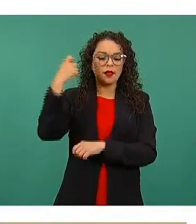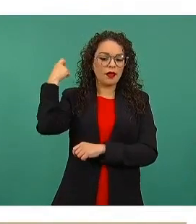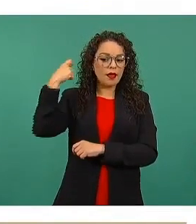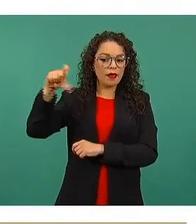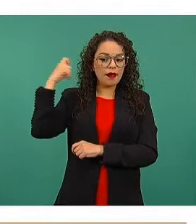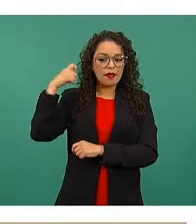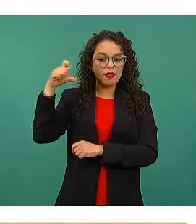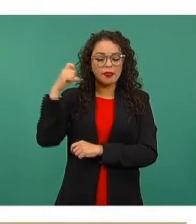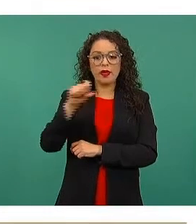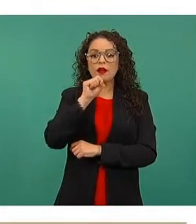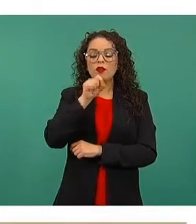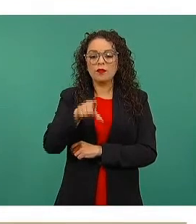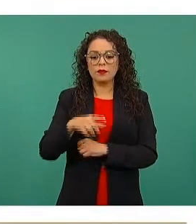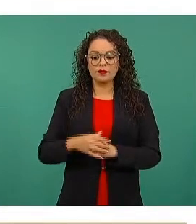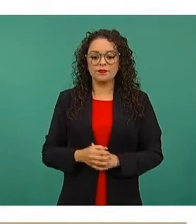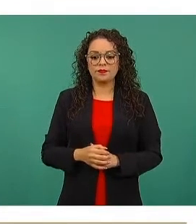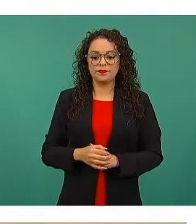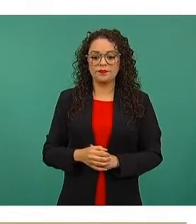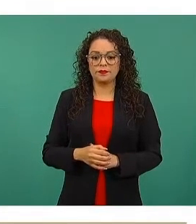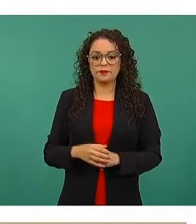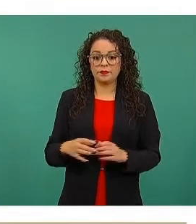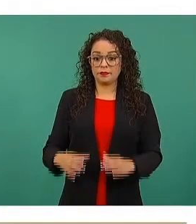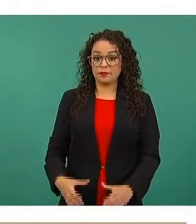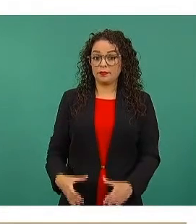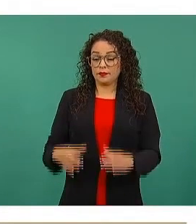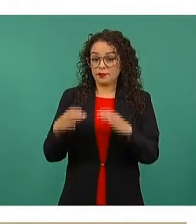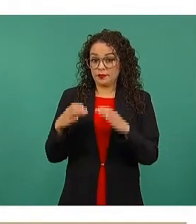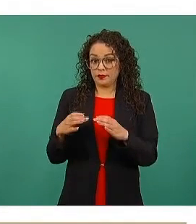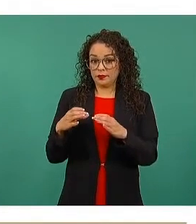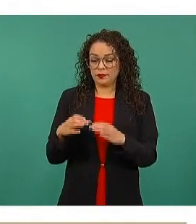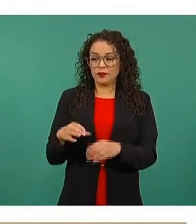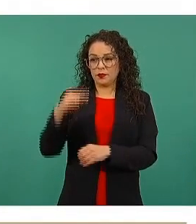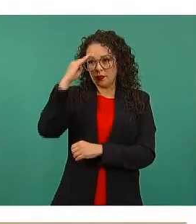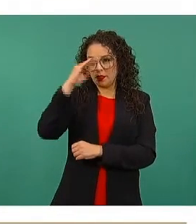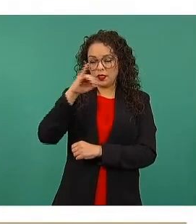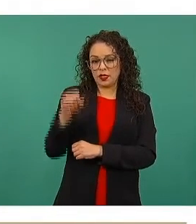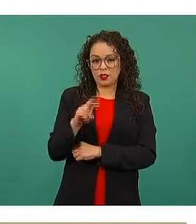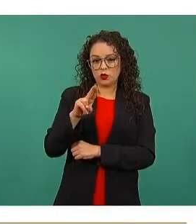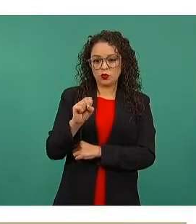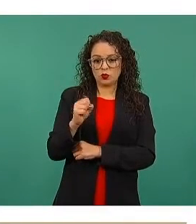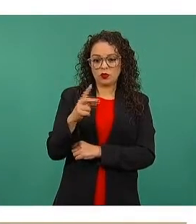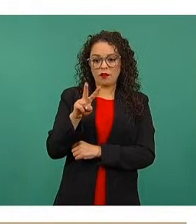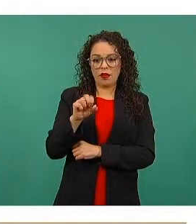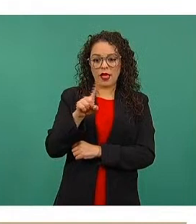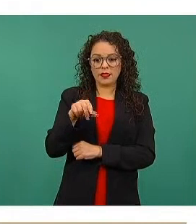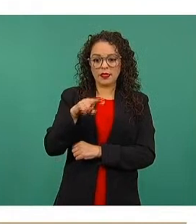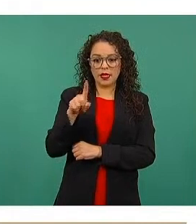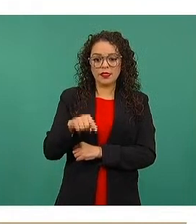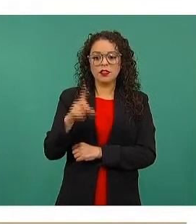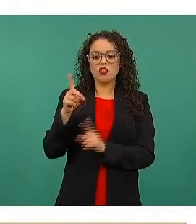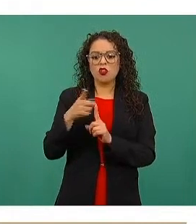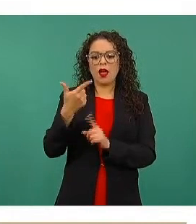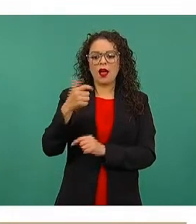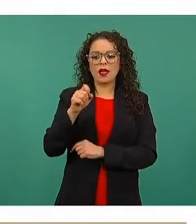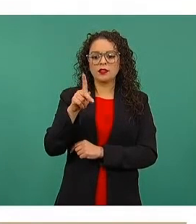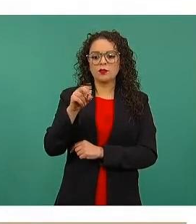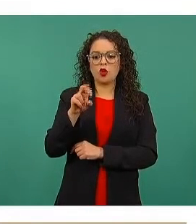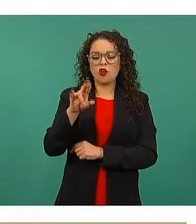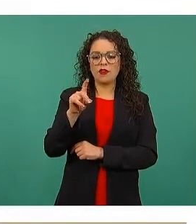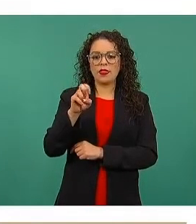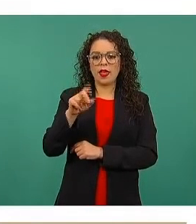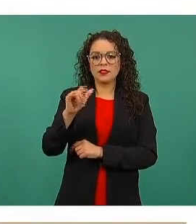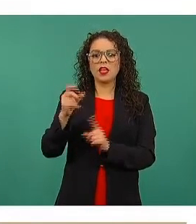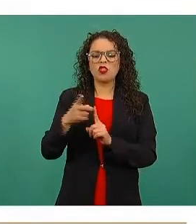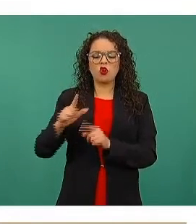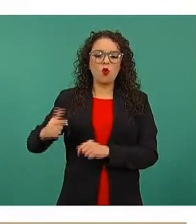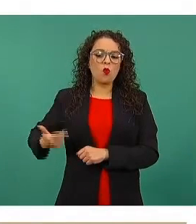Querétaro. Y para cilindros, el señor Jesús Vázquez de Gas Providencia en San José Iturbide, Guanajuato,